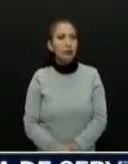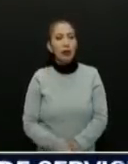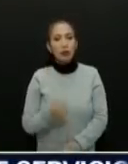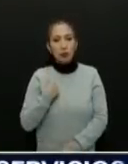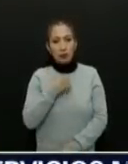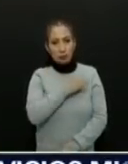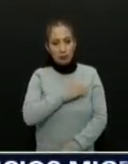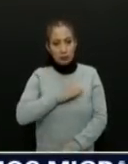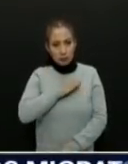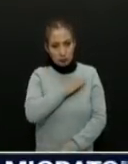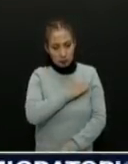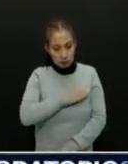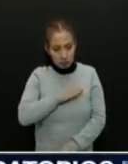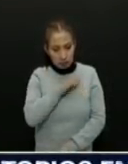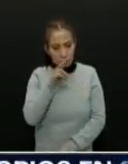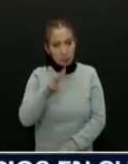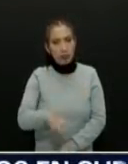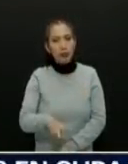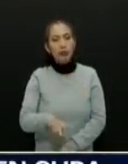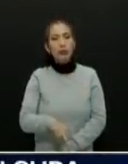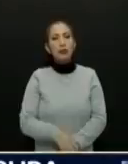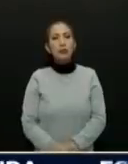celebro que